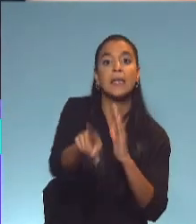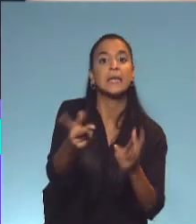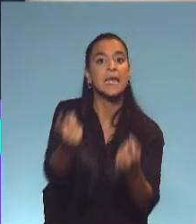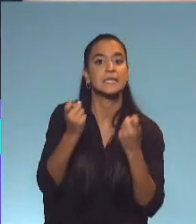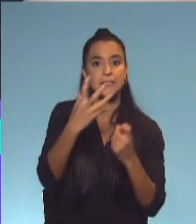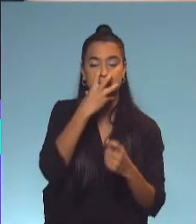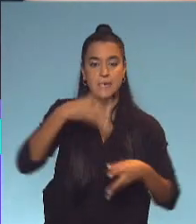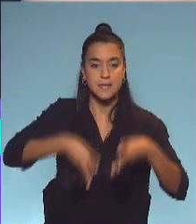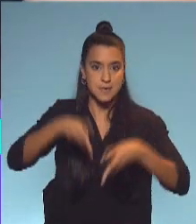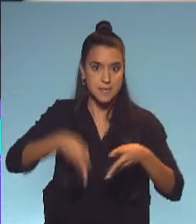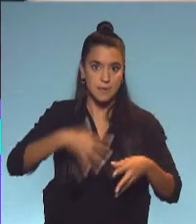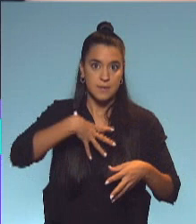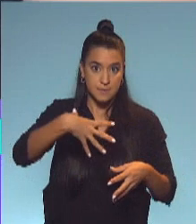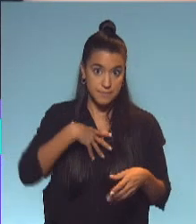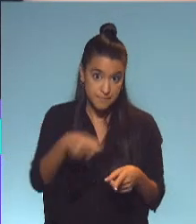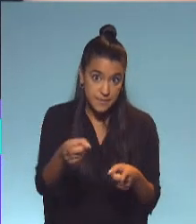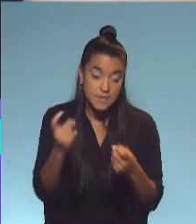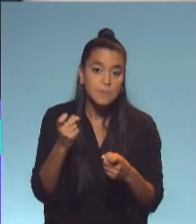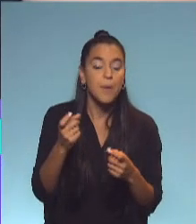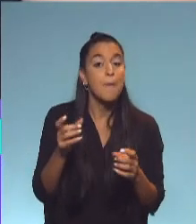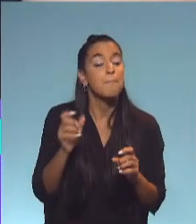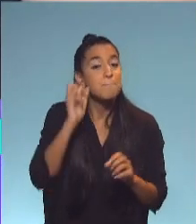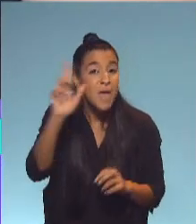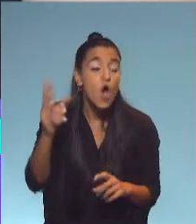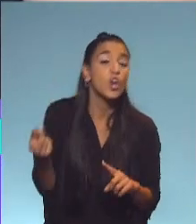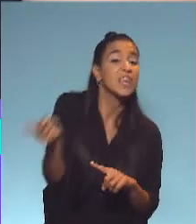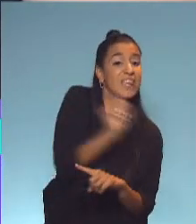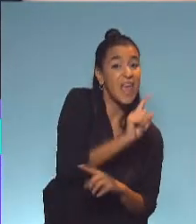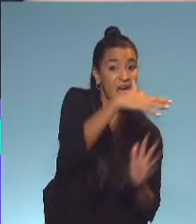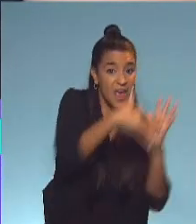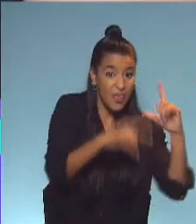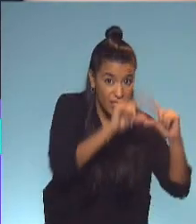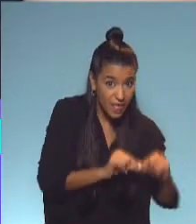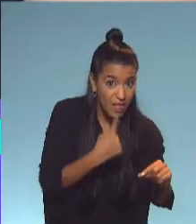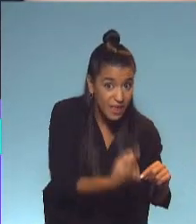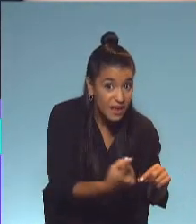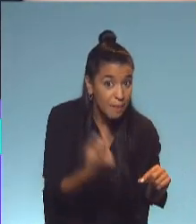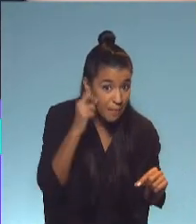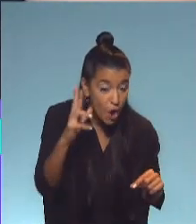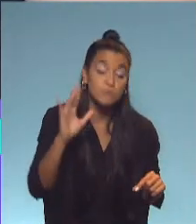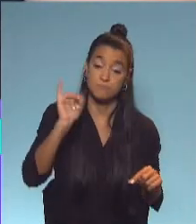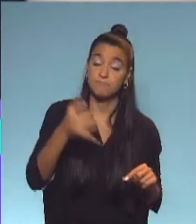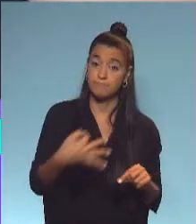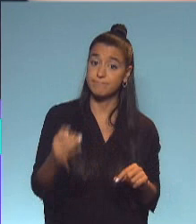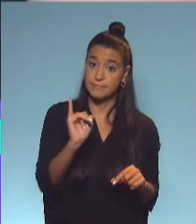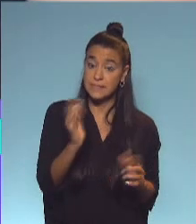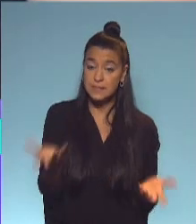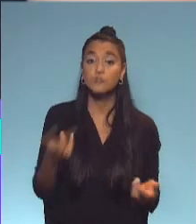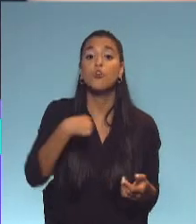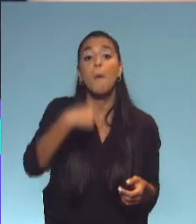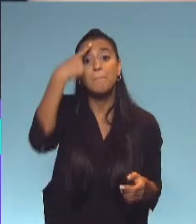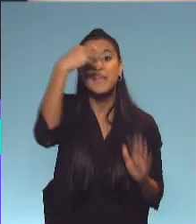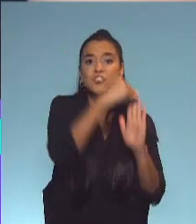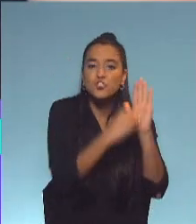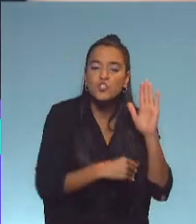ser ventilado en este O momento. O sea, sea, es más crítica de eh, lo que marcan las estadísticas. sí, yo creo que las estadísticas